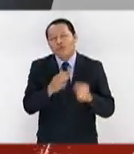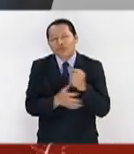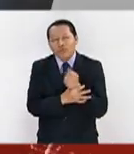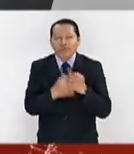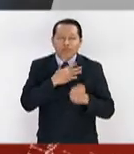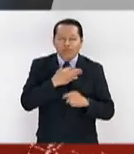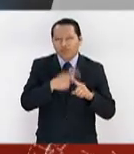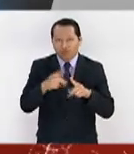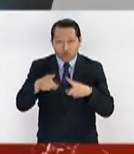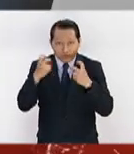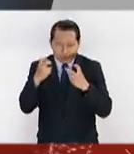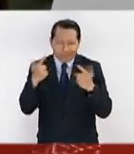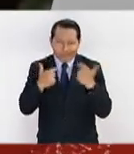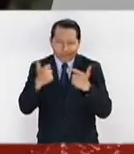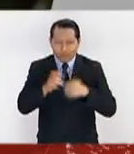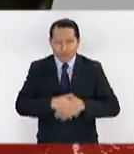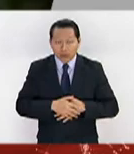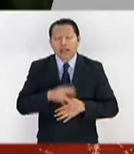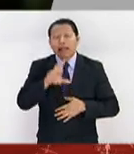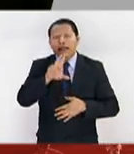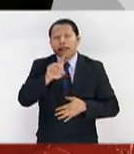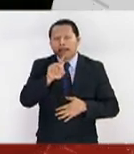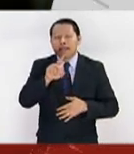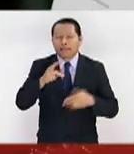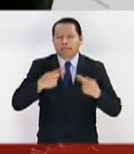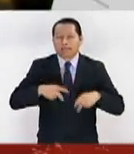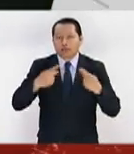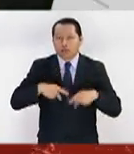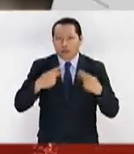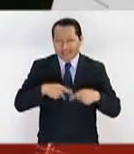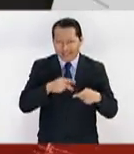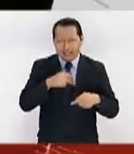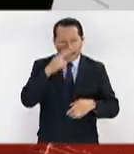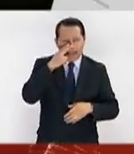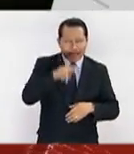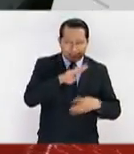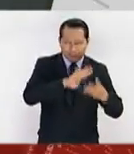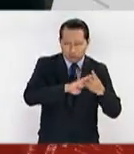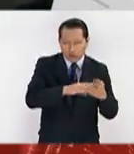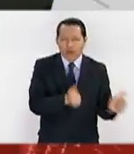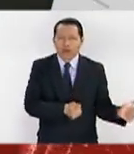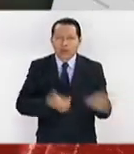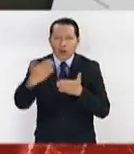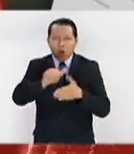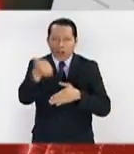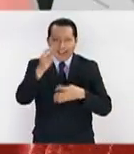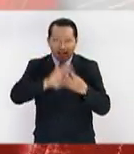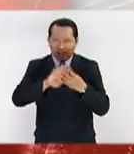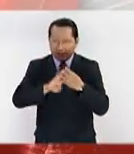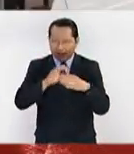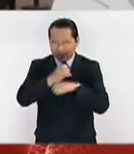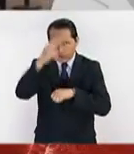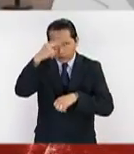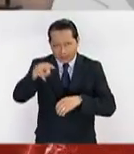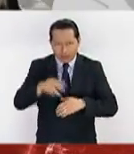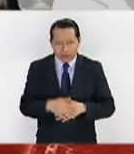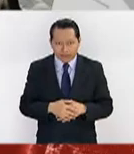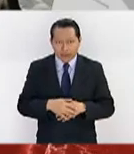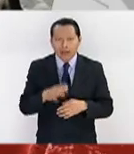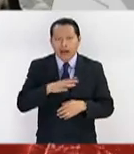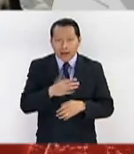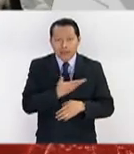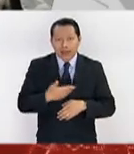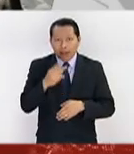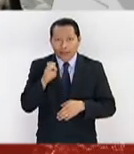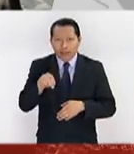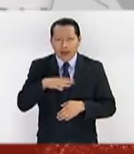Y después de una riña trasladan a 30 reos del penal de Neza Bordo a otras cárceles del Estado de México. El presidente Peña